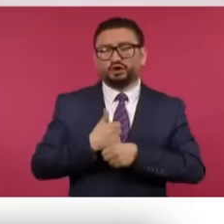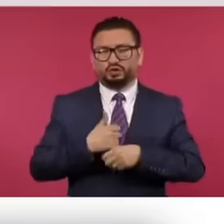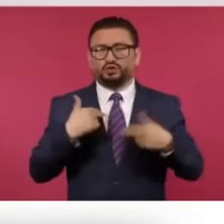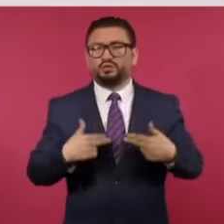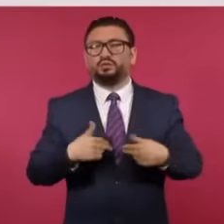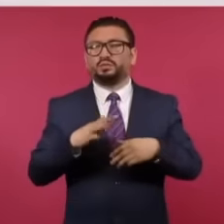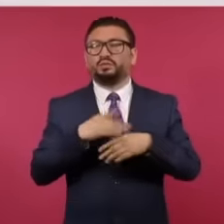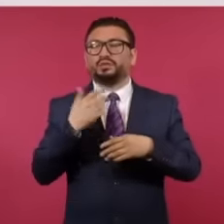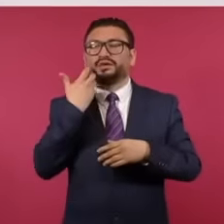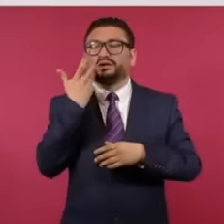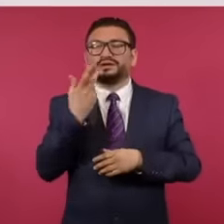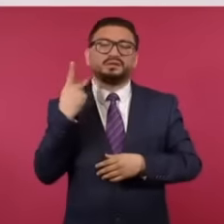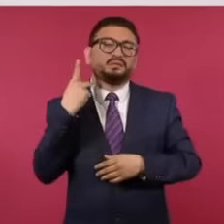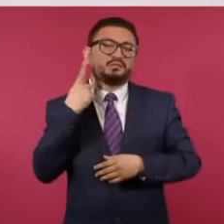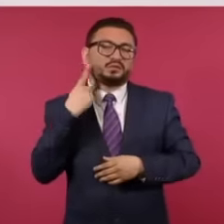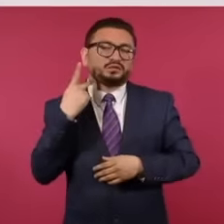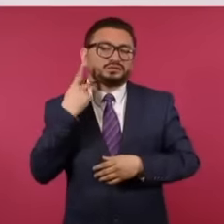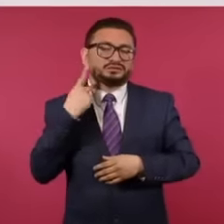politiqueras,